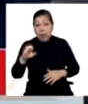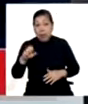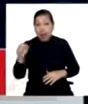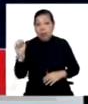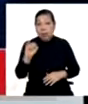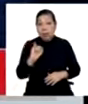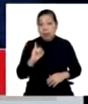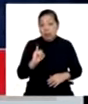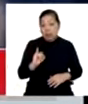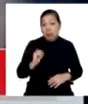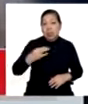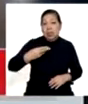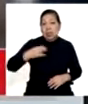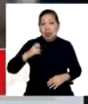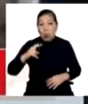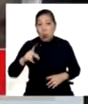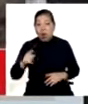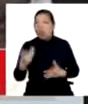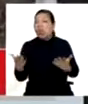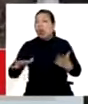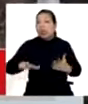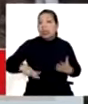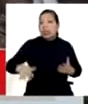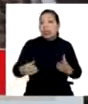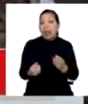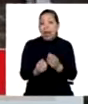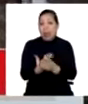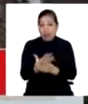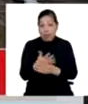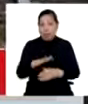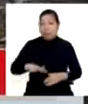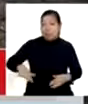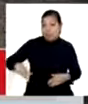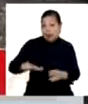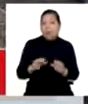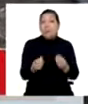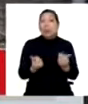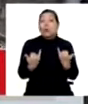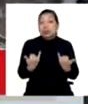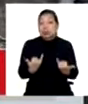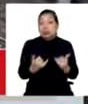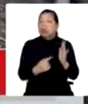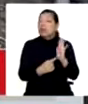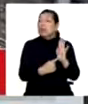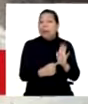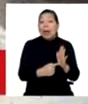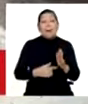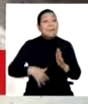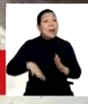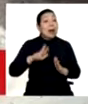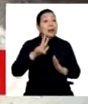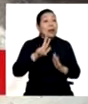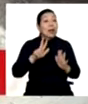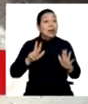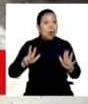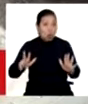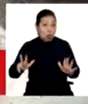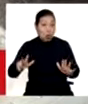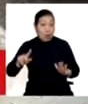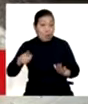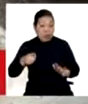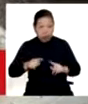Este proyecto importantísimo para la región Arequipa, para el Perú en general, porque van a representar más de 38.000